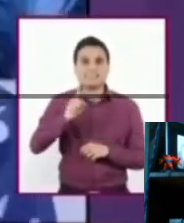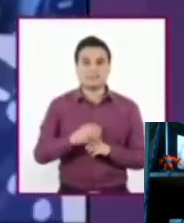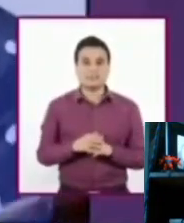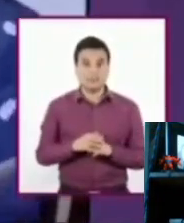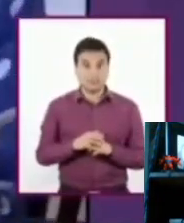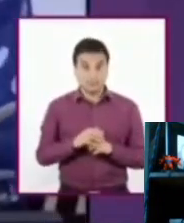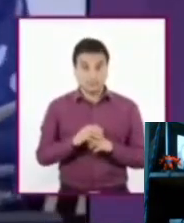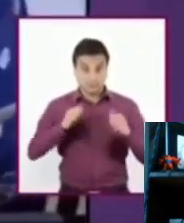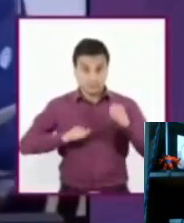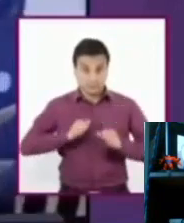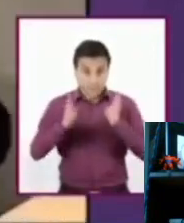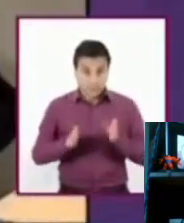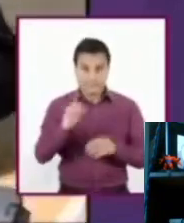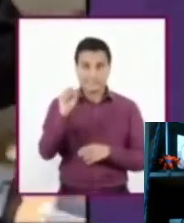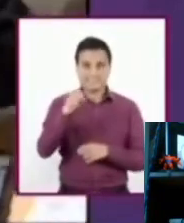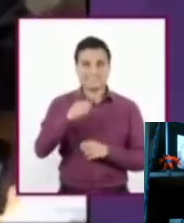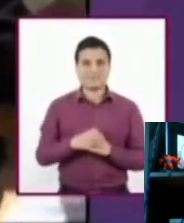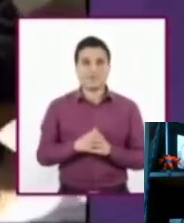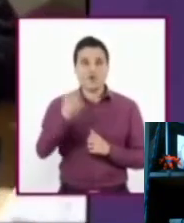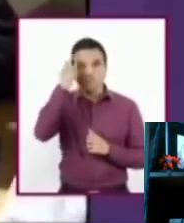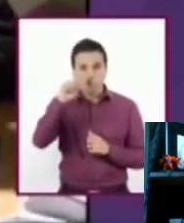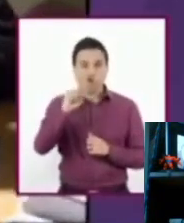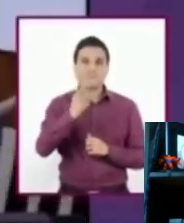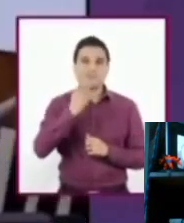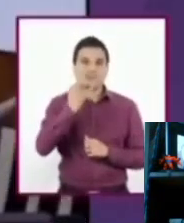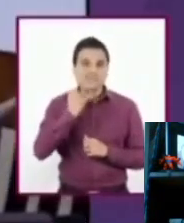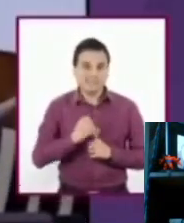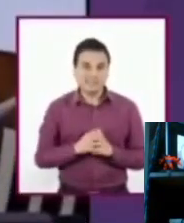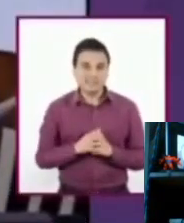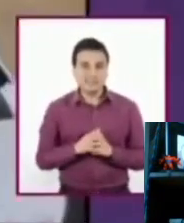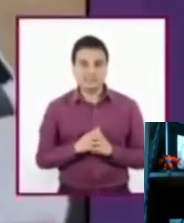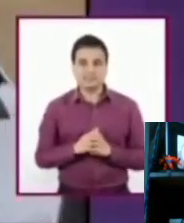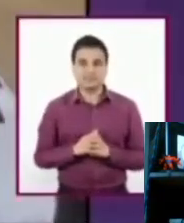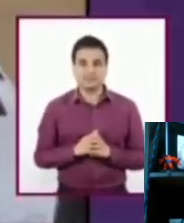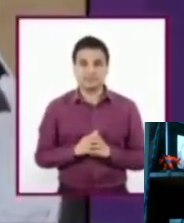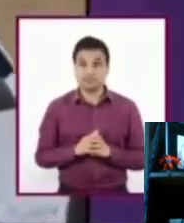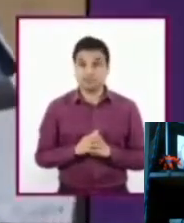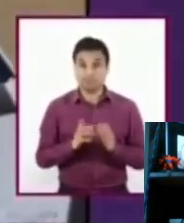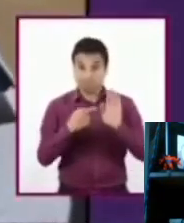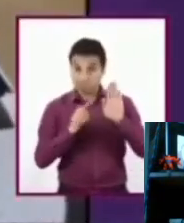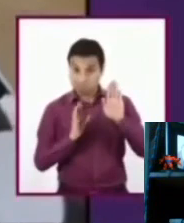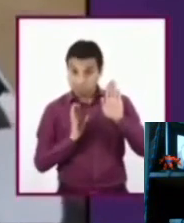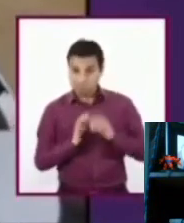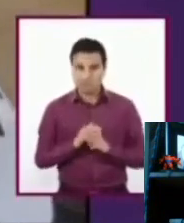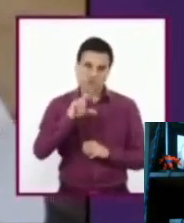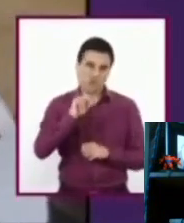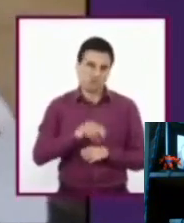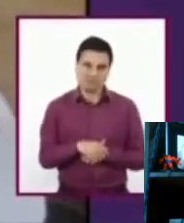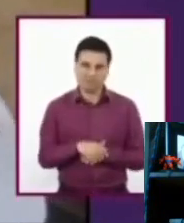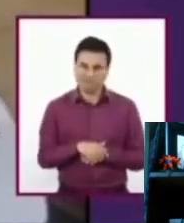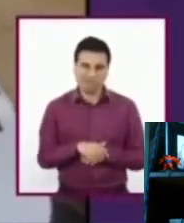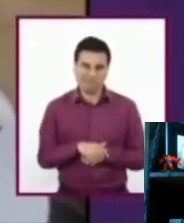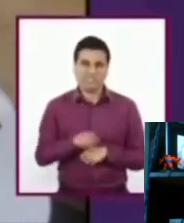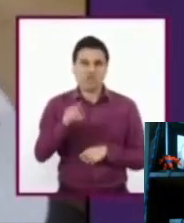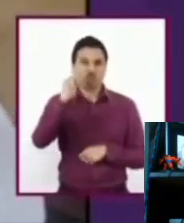y miren a todos por pedro infante quiero no no no no